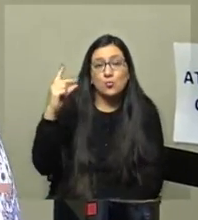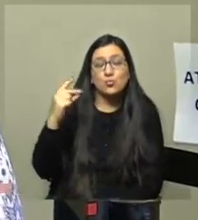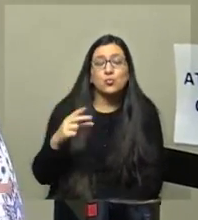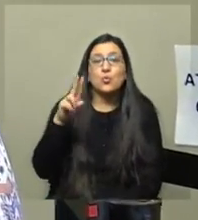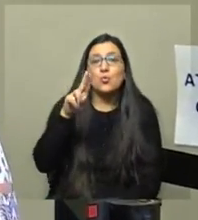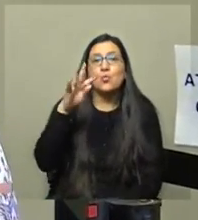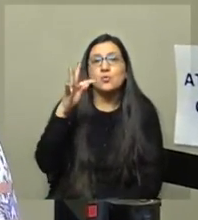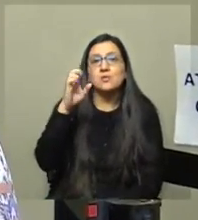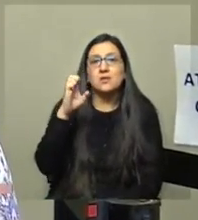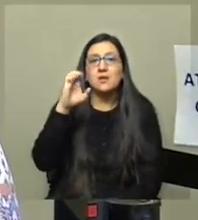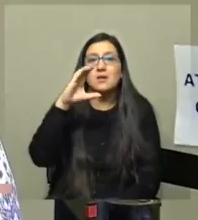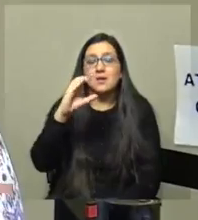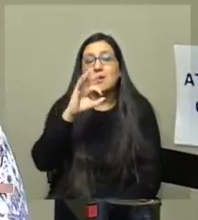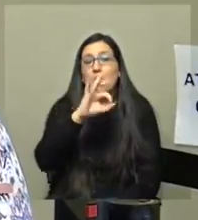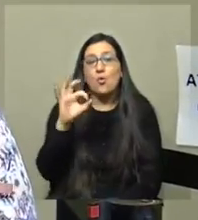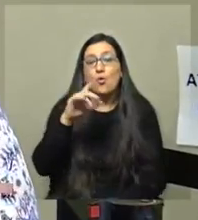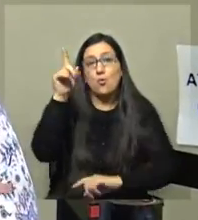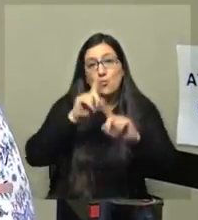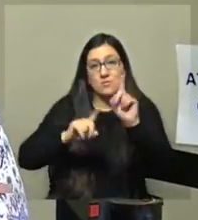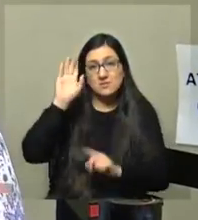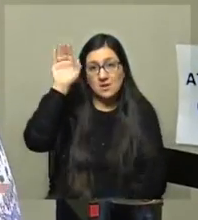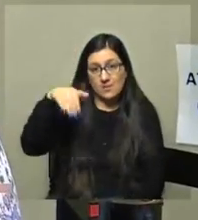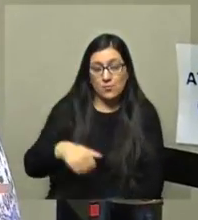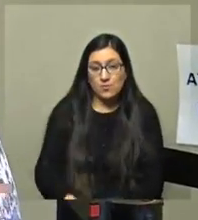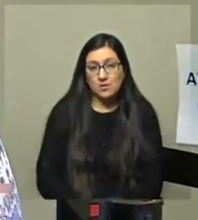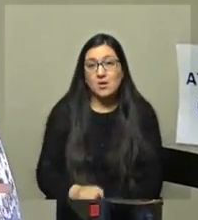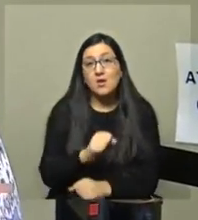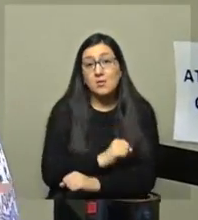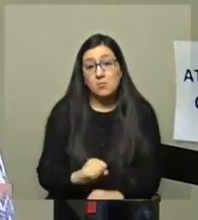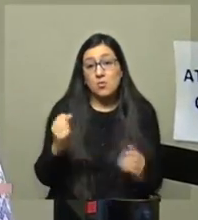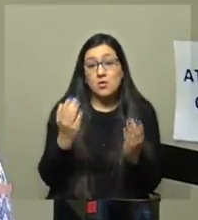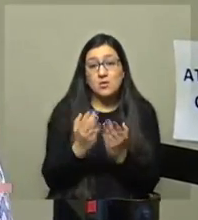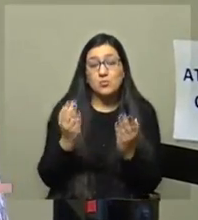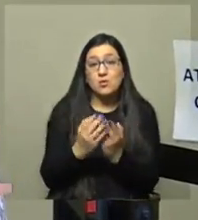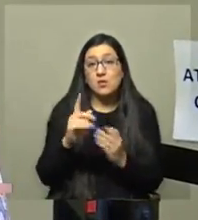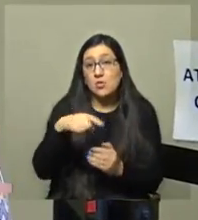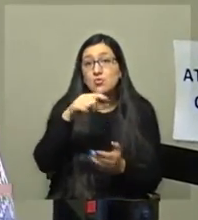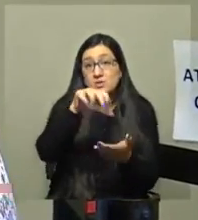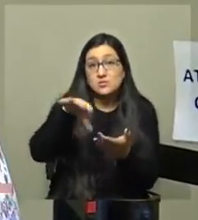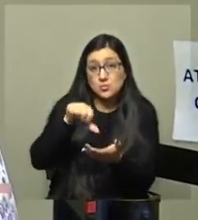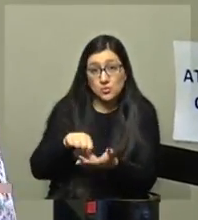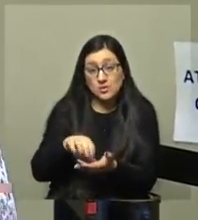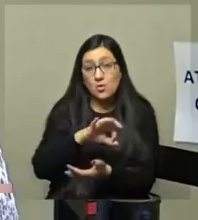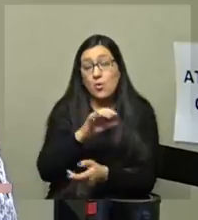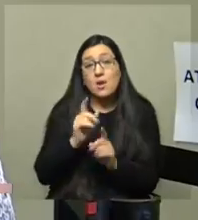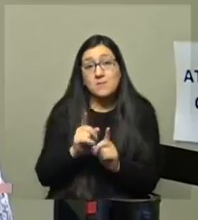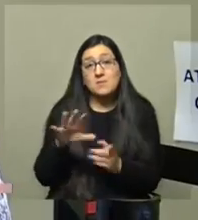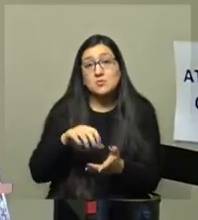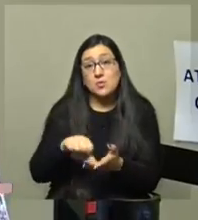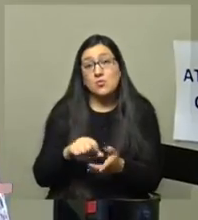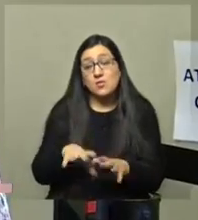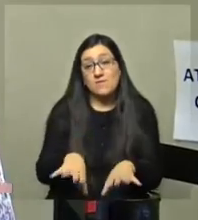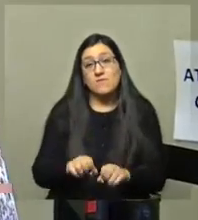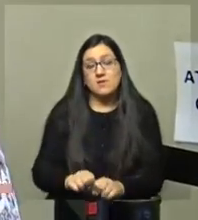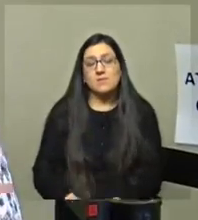UTEC o en la UDELAR y pueden estudiar en otra ciudad o en la misma ciudad donde reside. Bien, Cecilia,